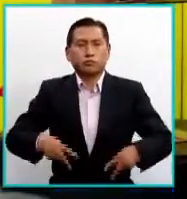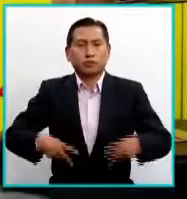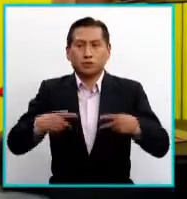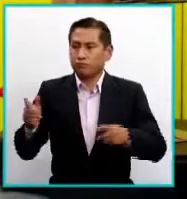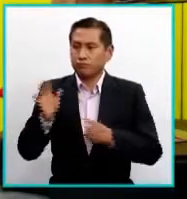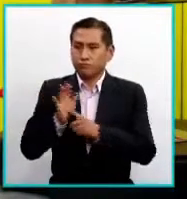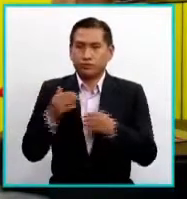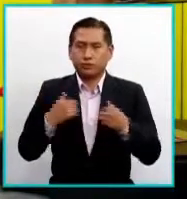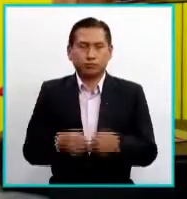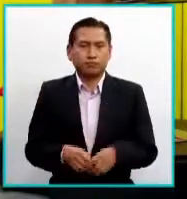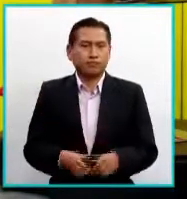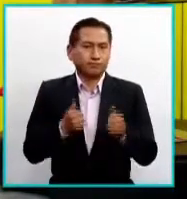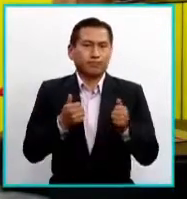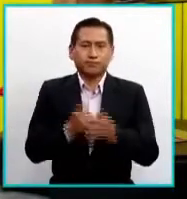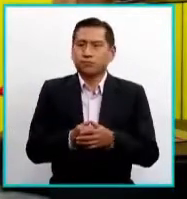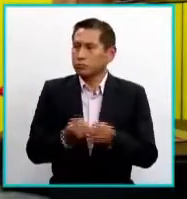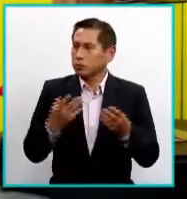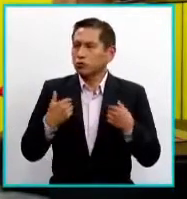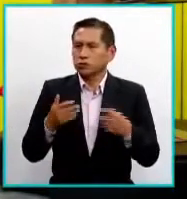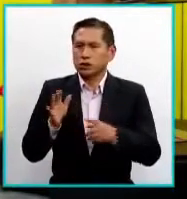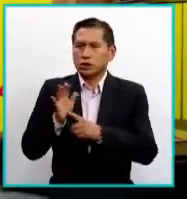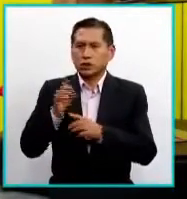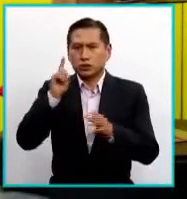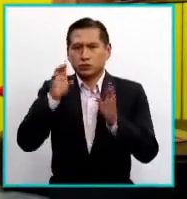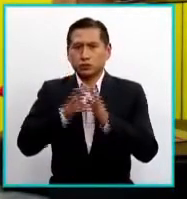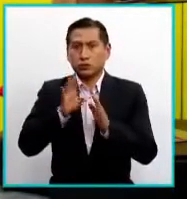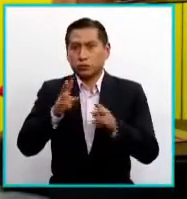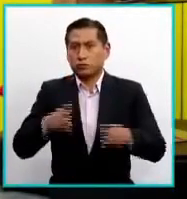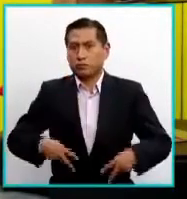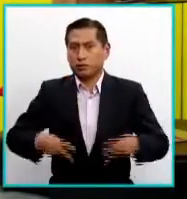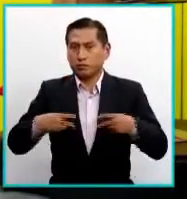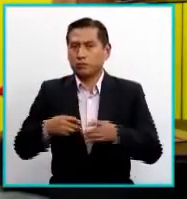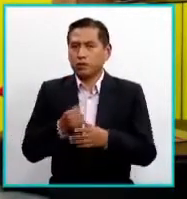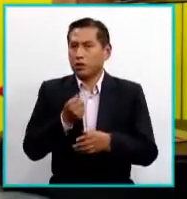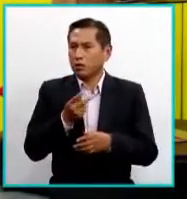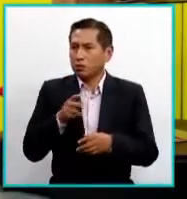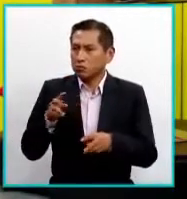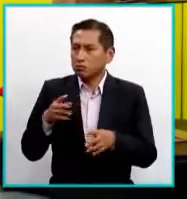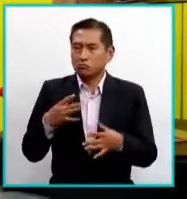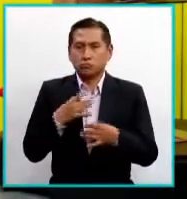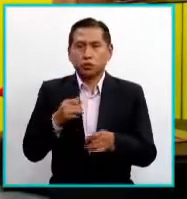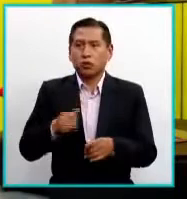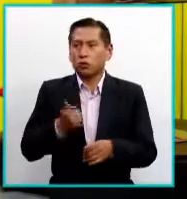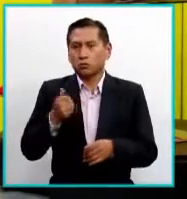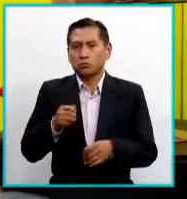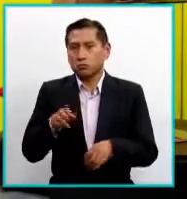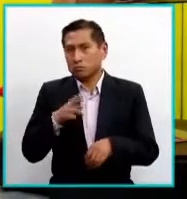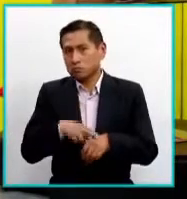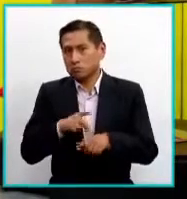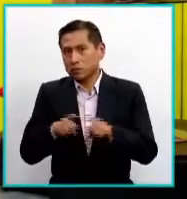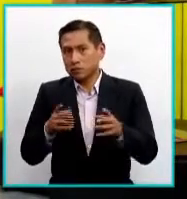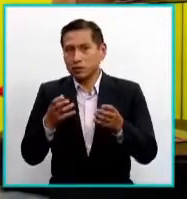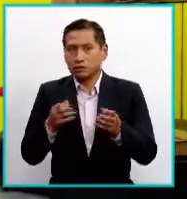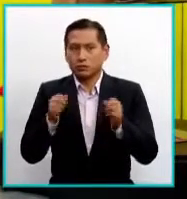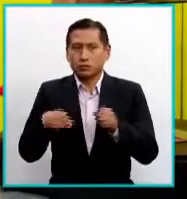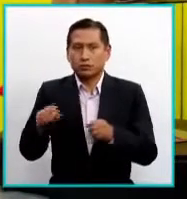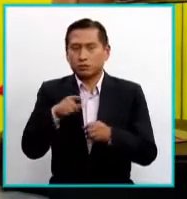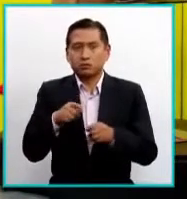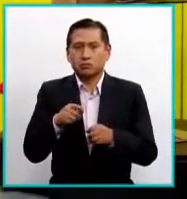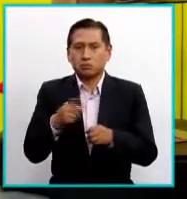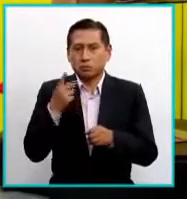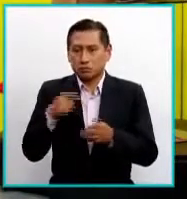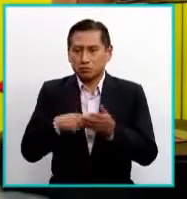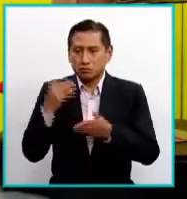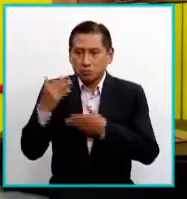de imágenes. Excelente. Hemos recabado varias imágenes sobre tu vida, algunas interesantes, otras no tanto, pero quisiera que podamos ir por